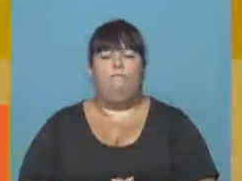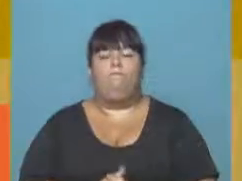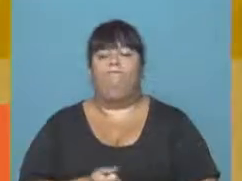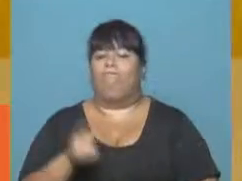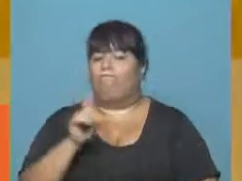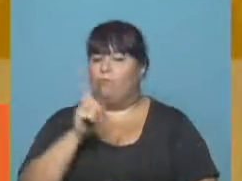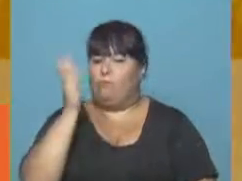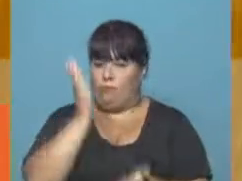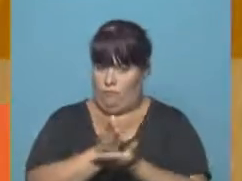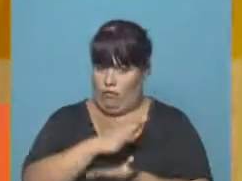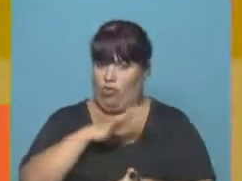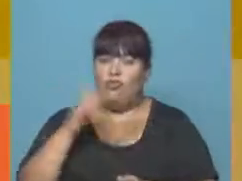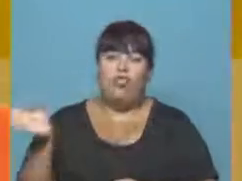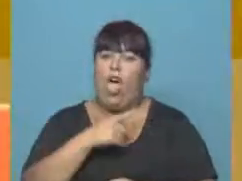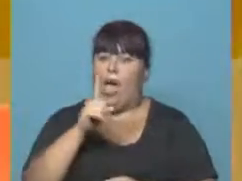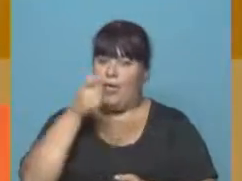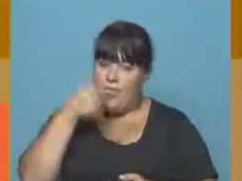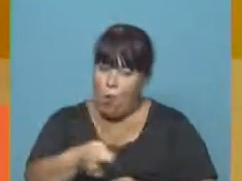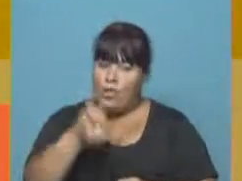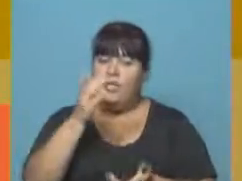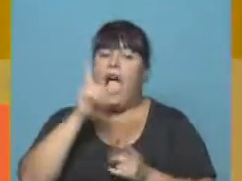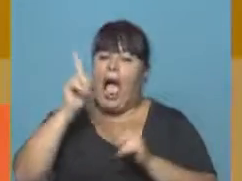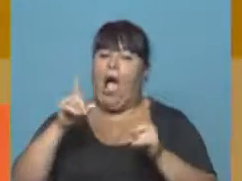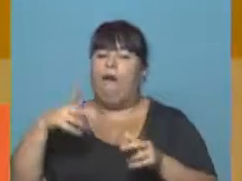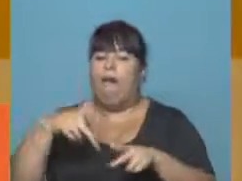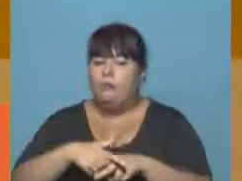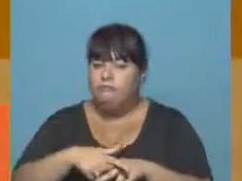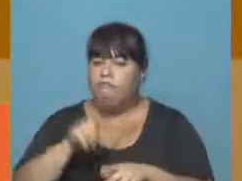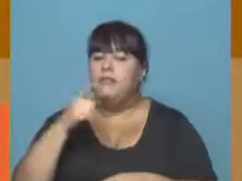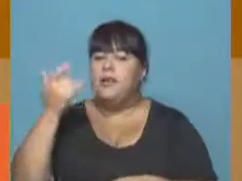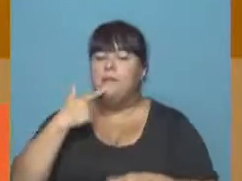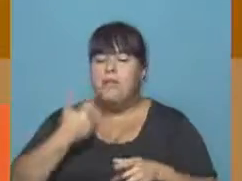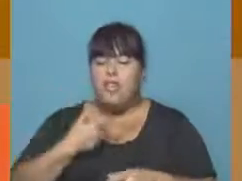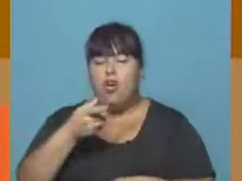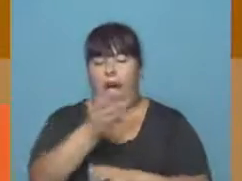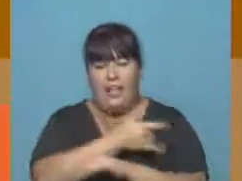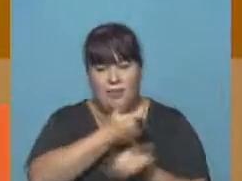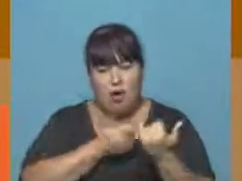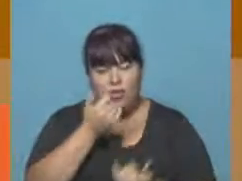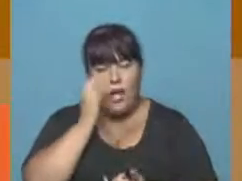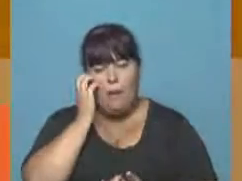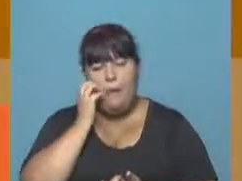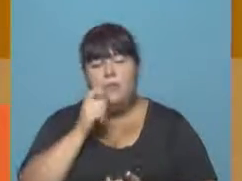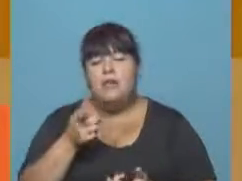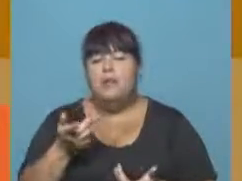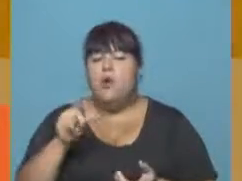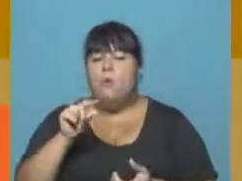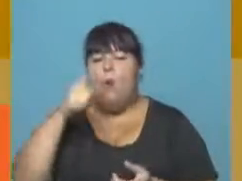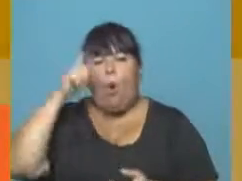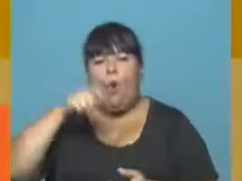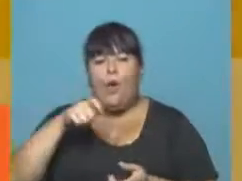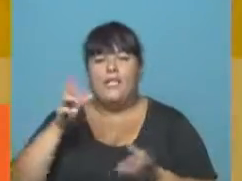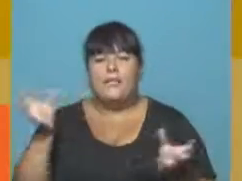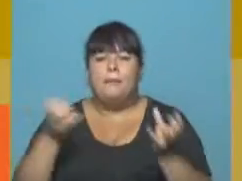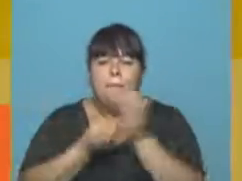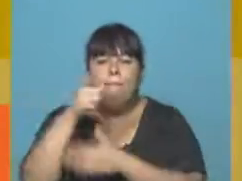no han sido juzgados todos los que debían ser juzgados y hay causas abiertas y hasta, nos decía usted fuera de cámara, pocos tribunales conformados